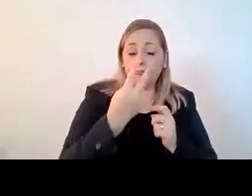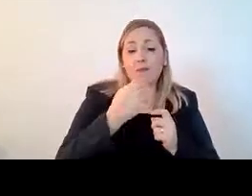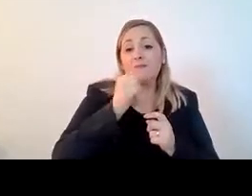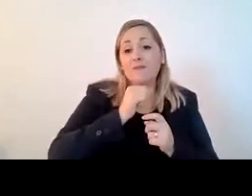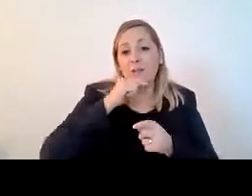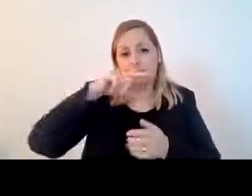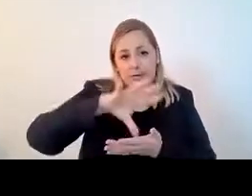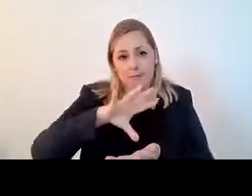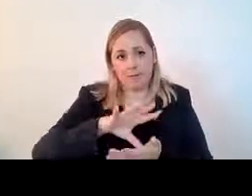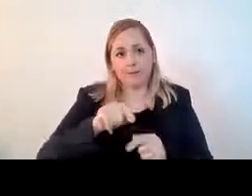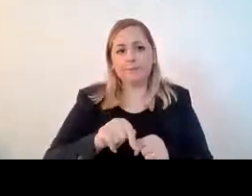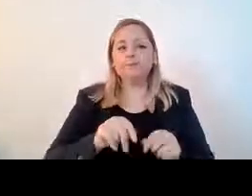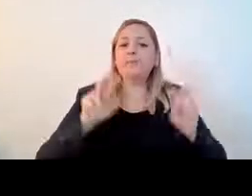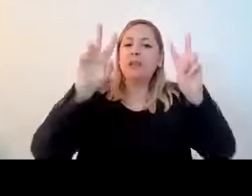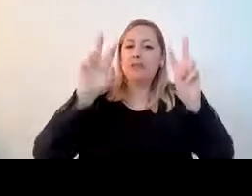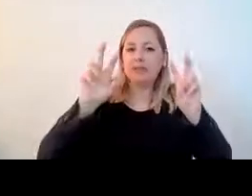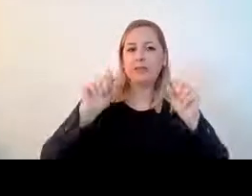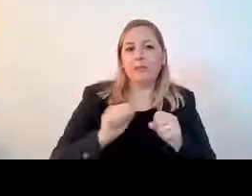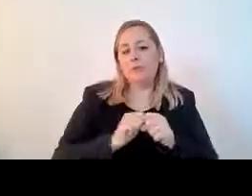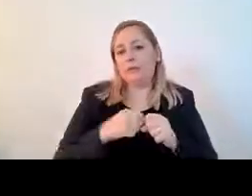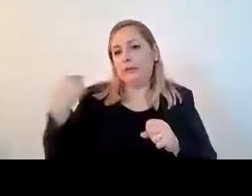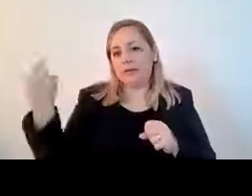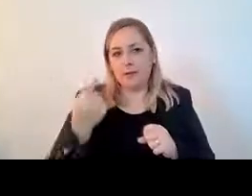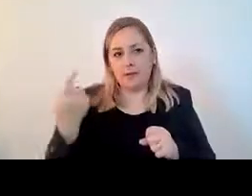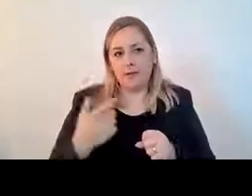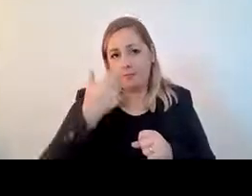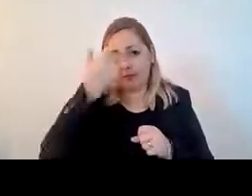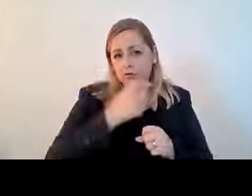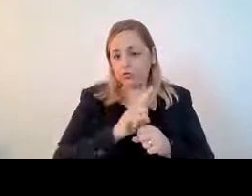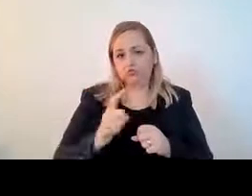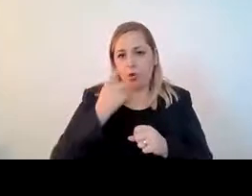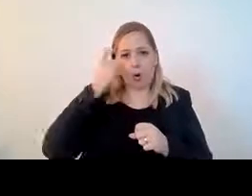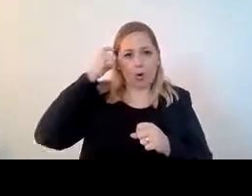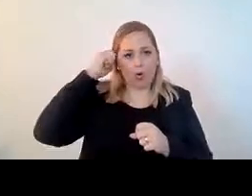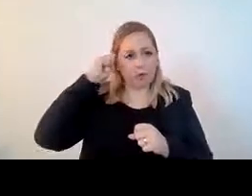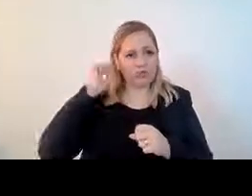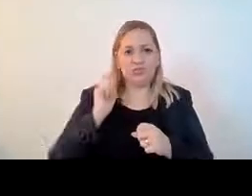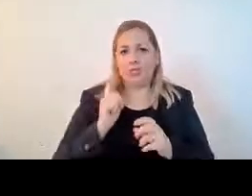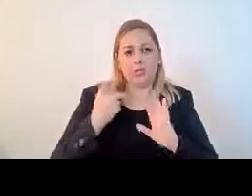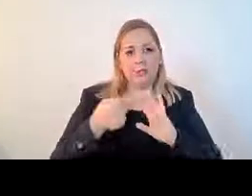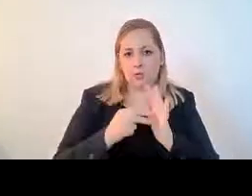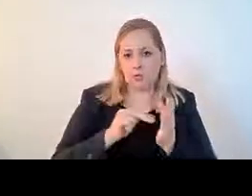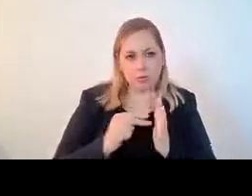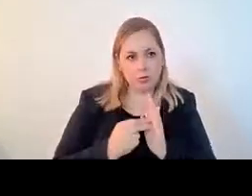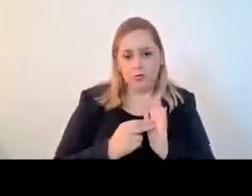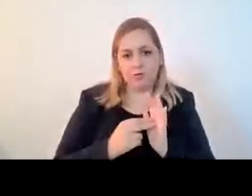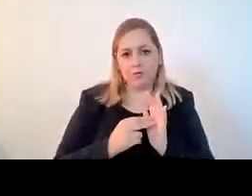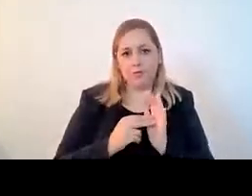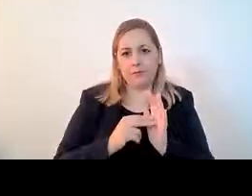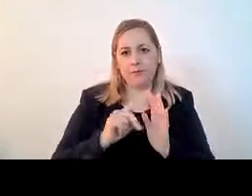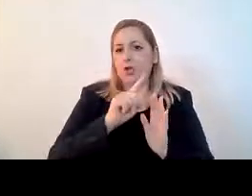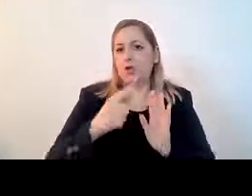país. En términos de consideraciones generales, el sujeto no está consciente de sus dificultades y desperfila